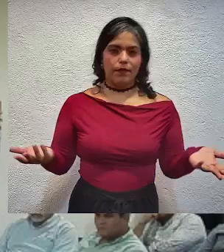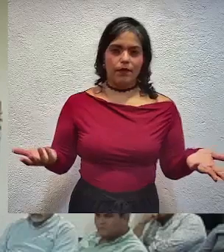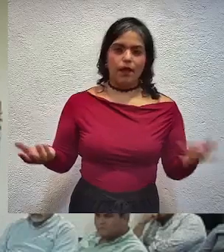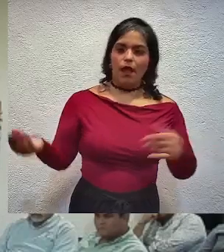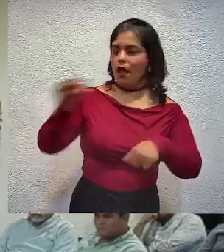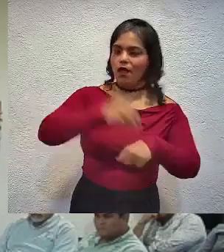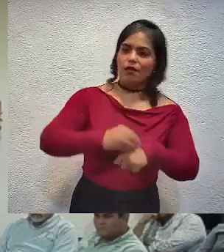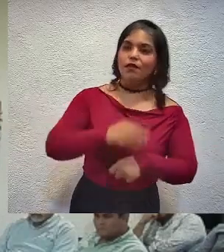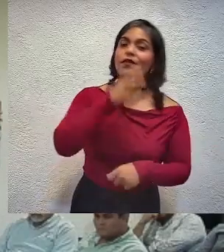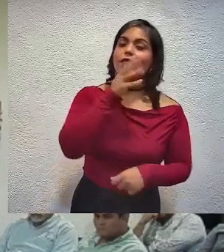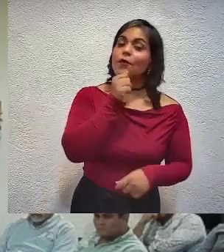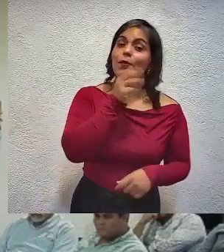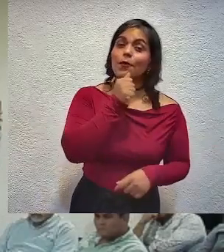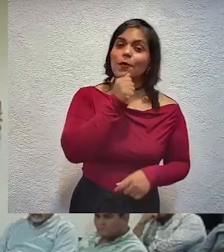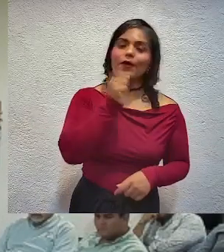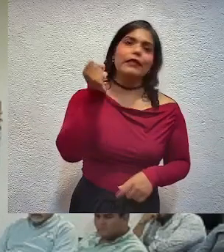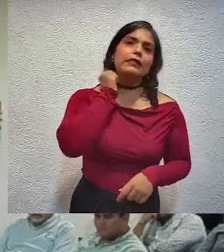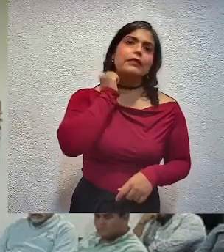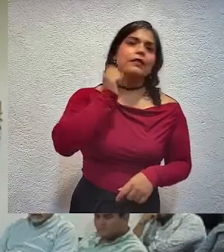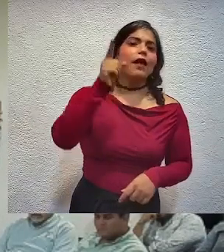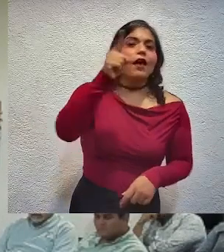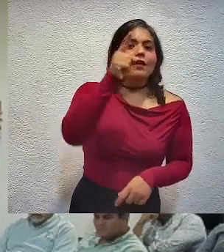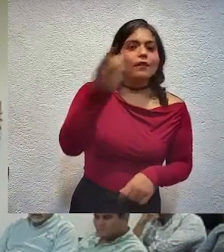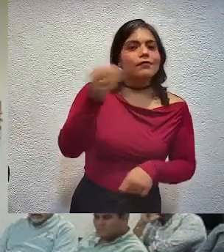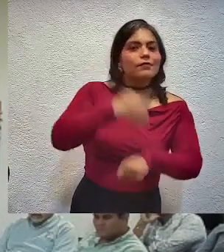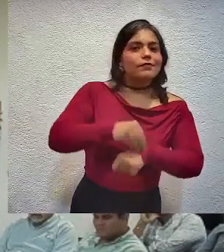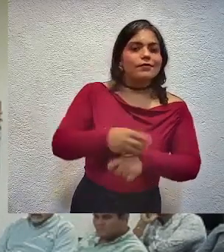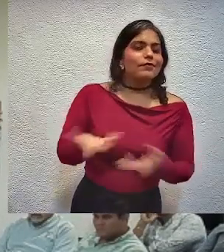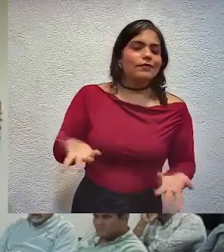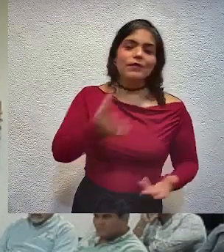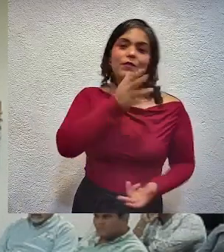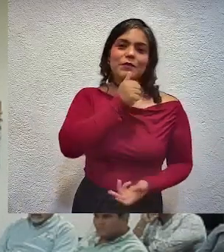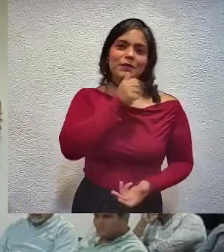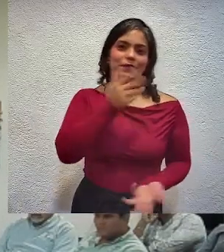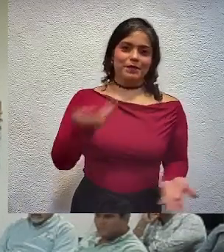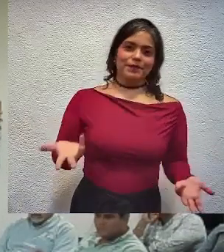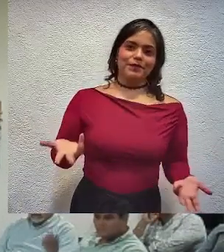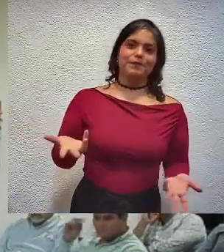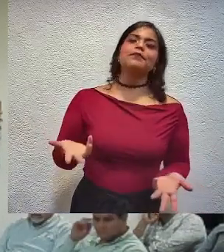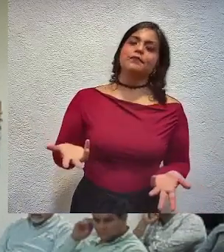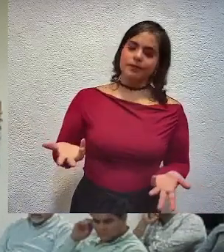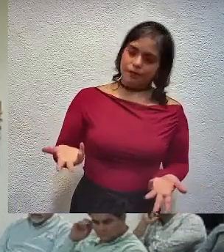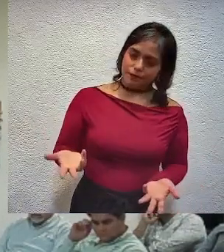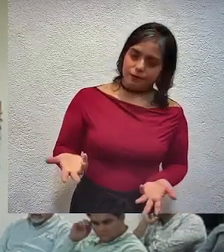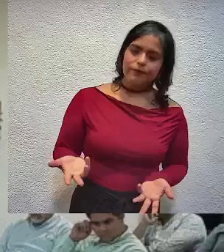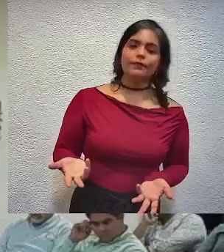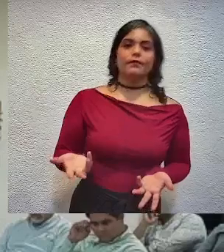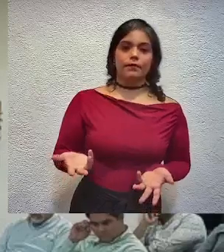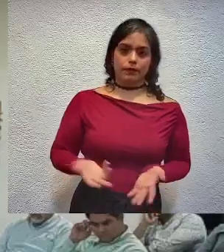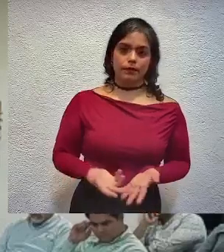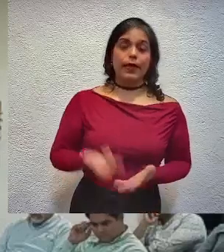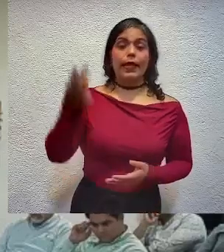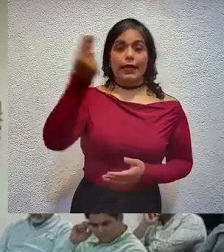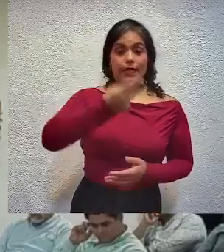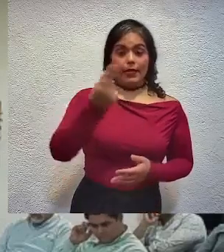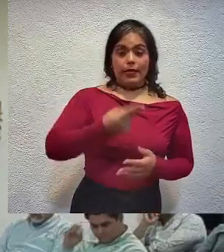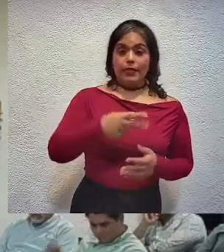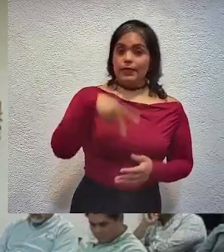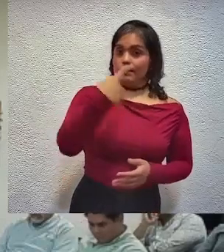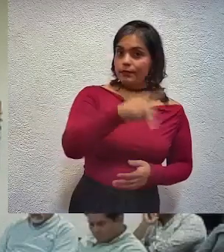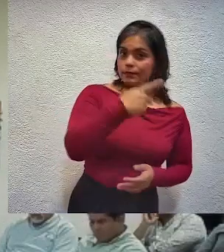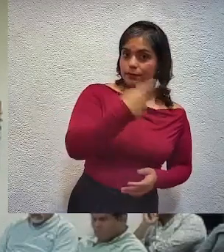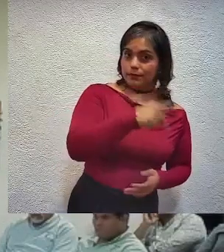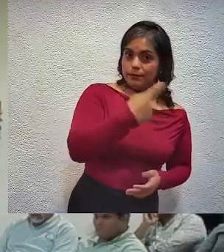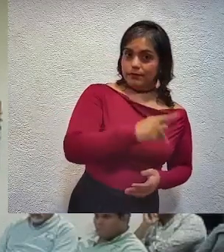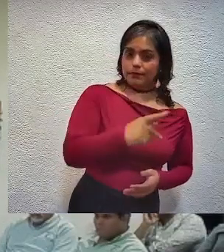en sustitución del Senado dicha fecha de conclusión. Es decir, pronunciarse en los términos solicitados por el actor